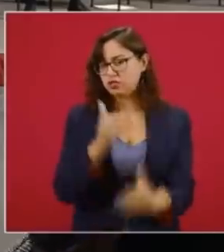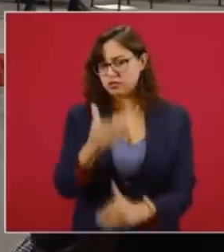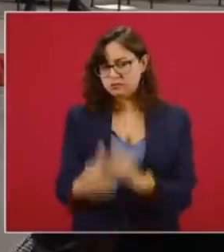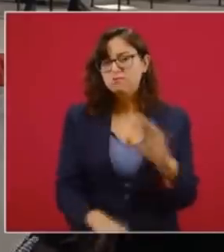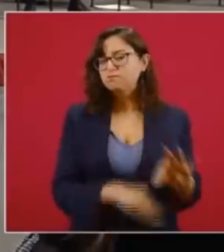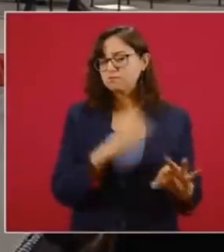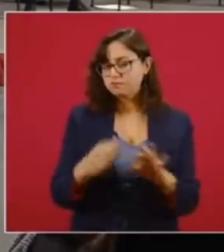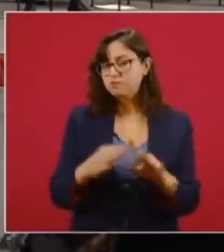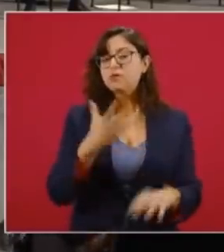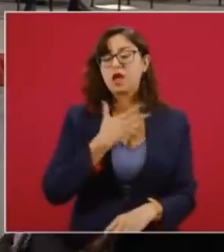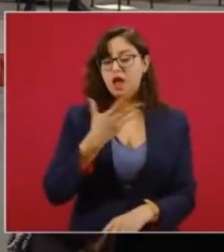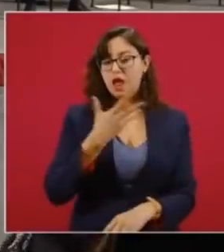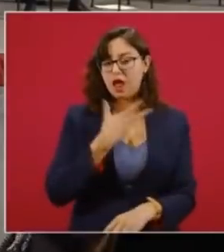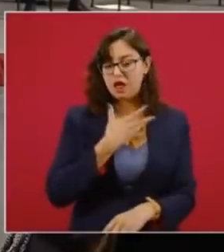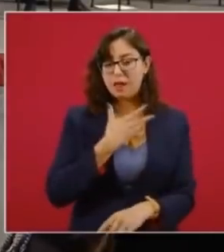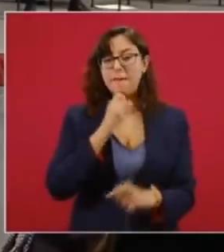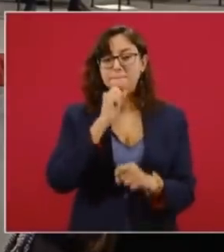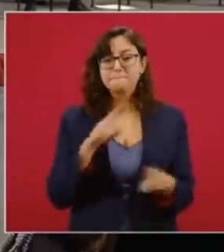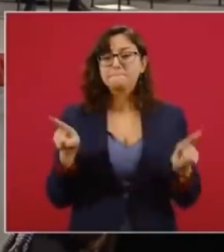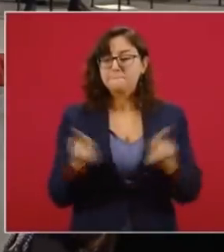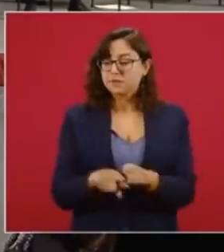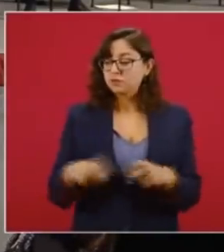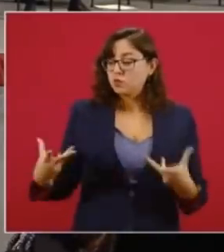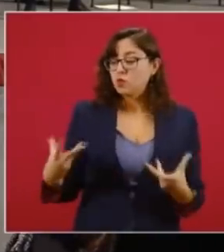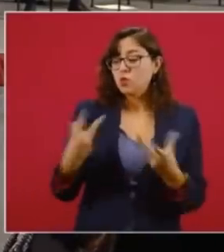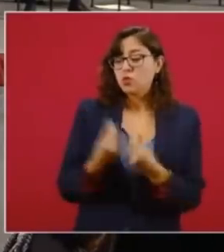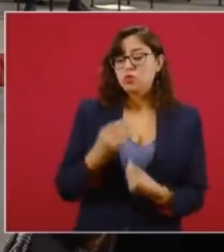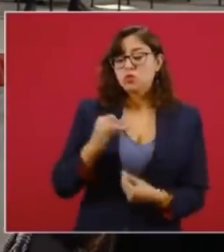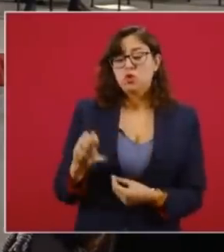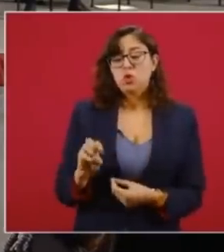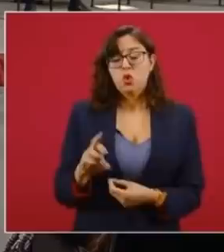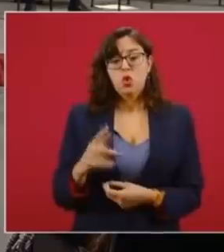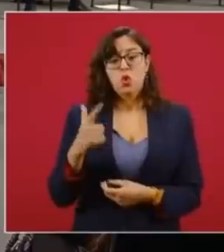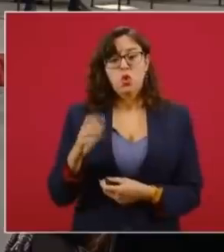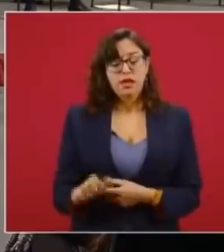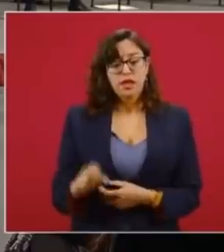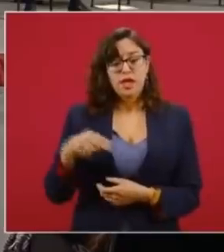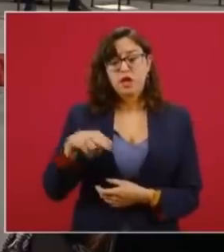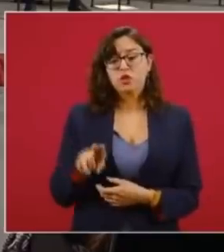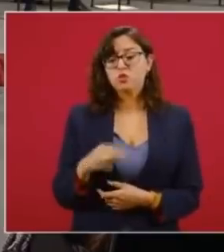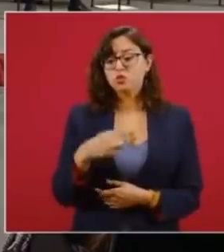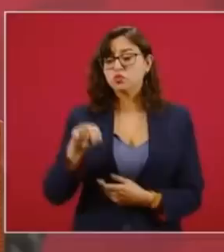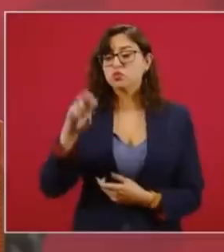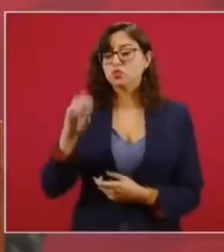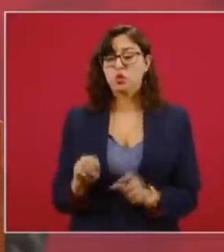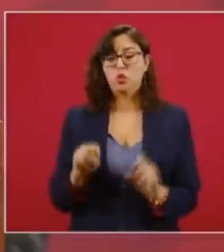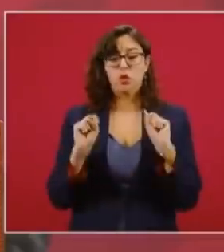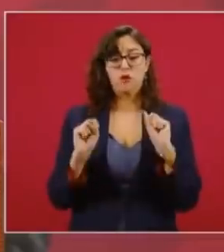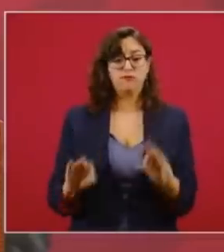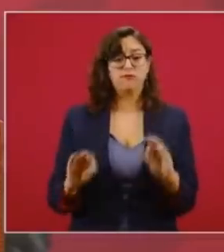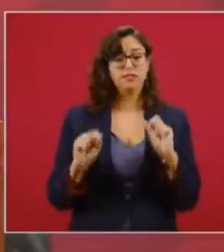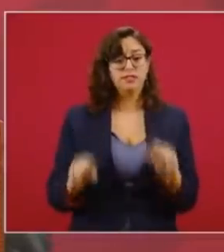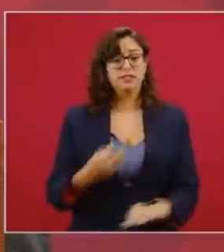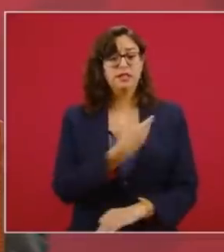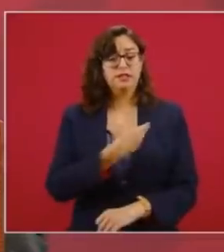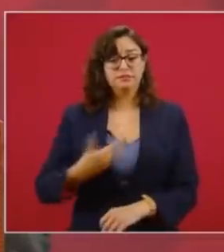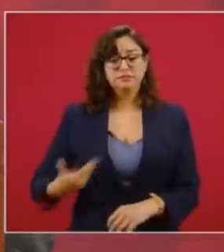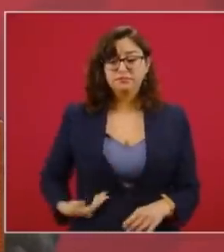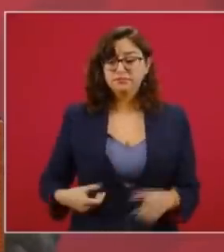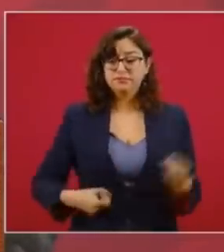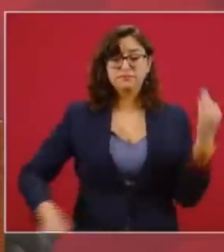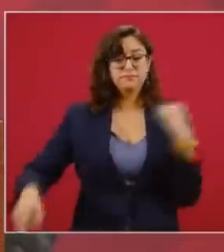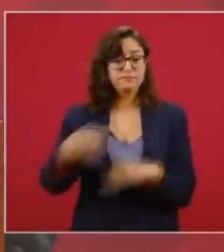colaboración, como se dijo, de Jorge Nuño, de la Oficina de la Presidencia. Estamos trabajando en conjunto todas